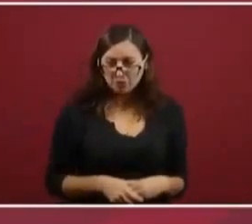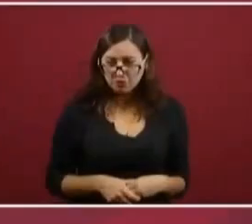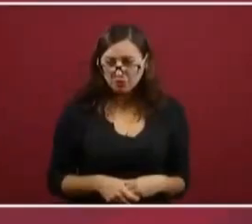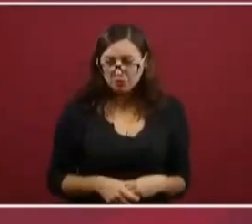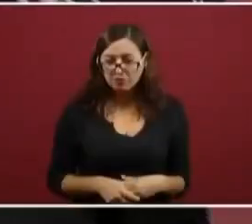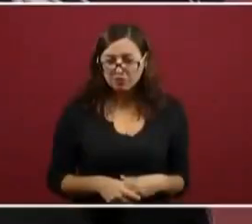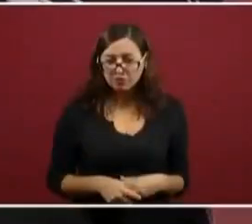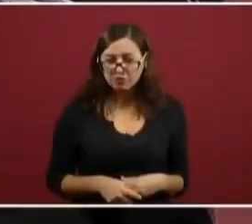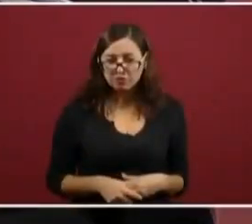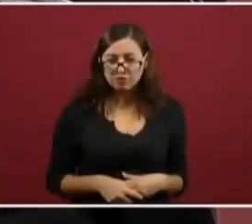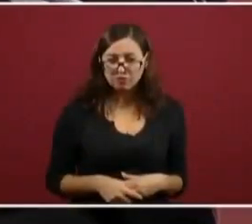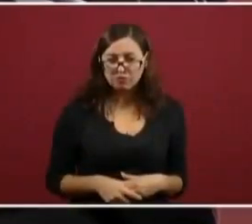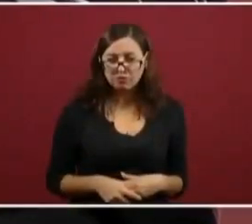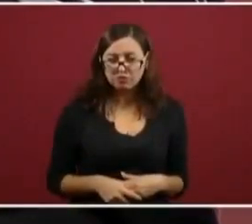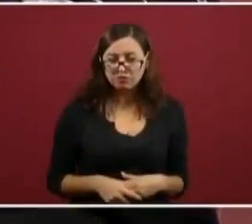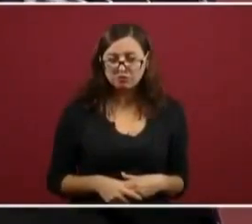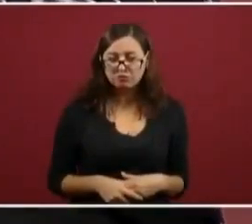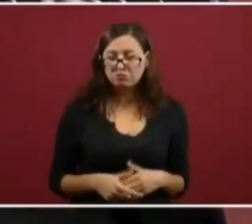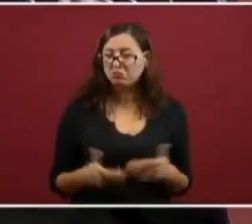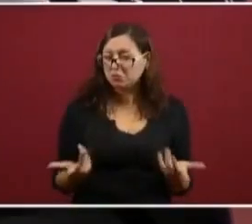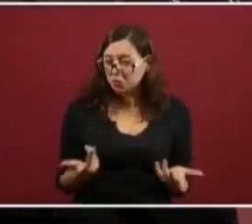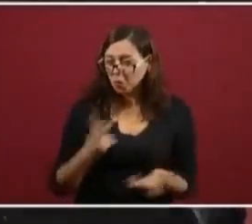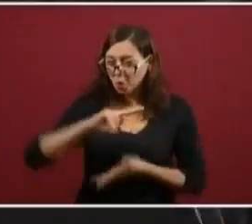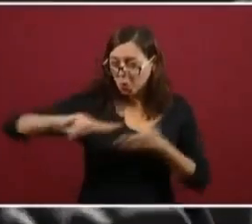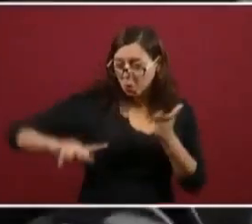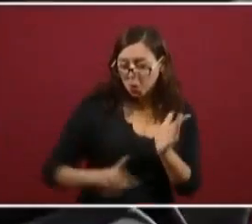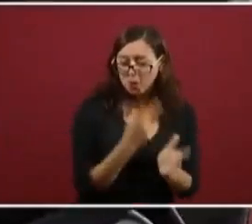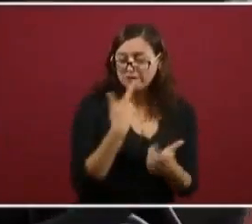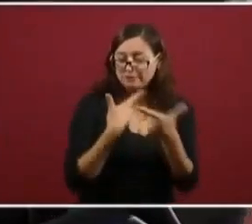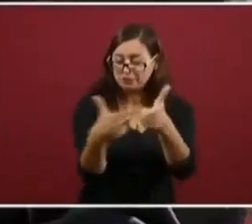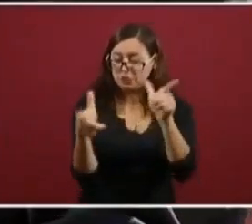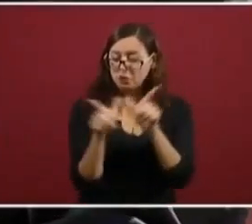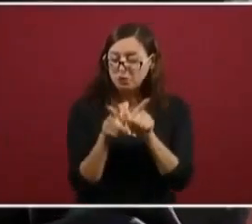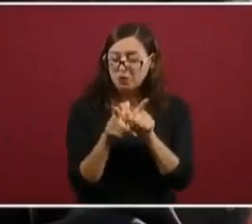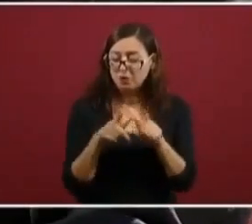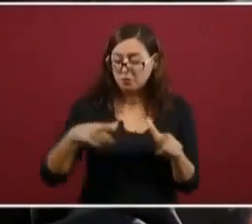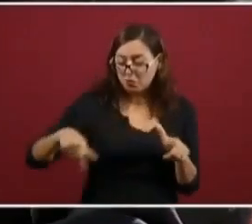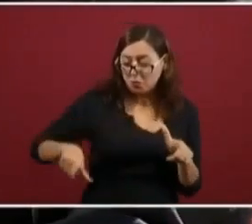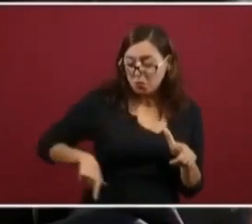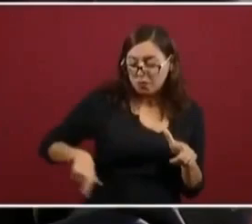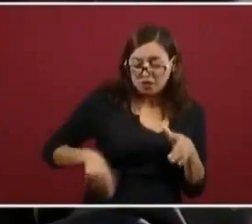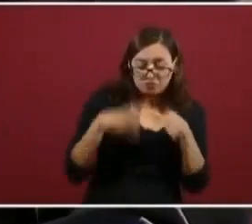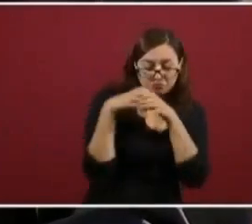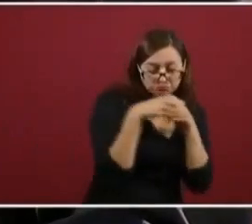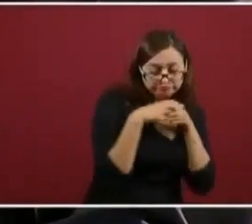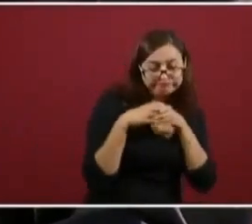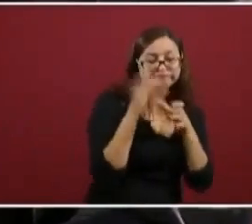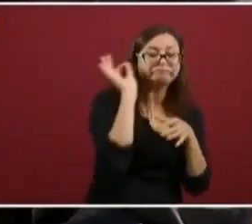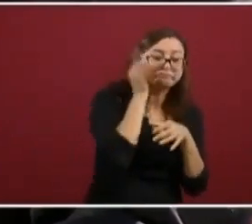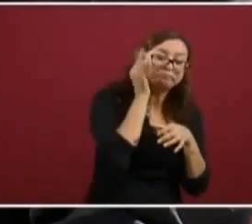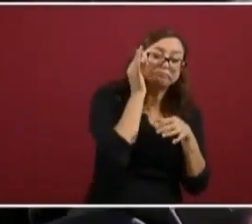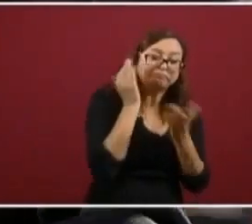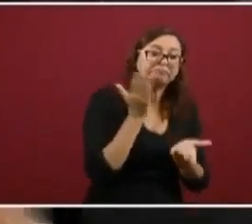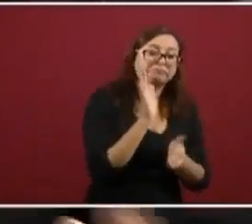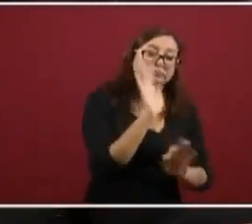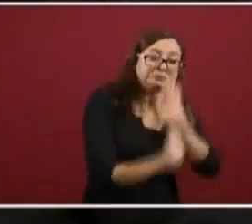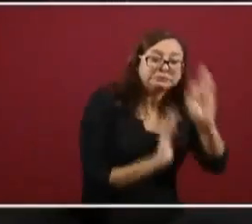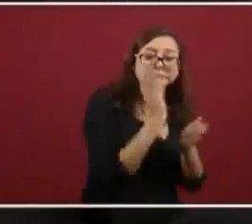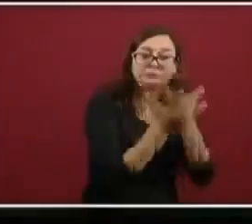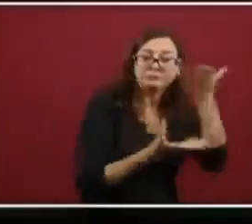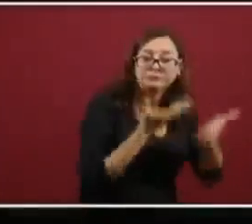que fuer fuera de nuevo Un gobierno faccioso entonces por eso